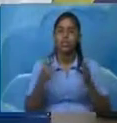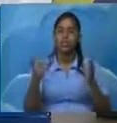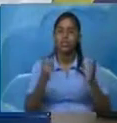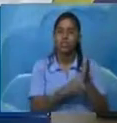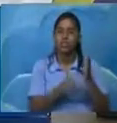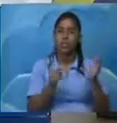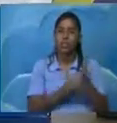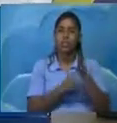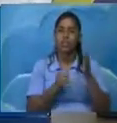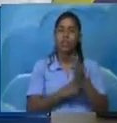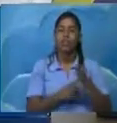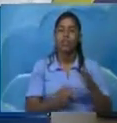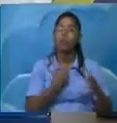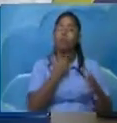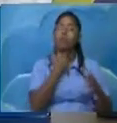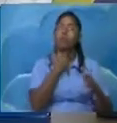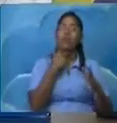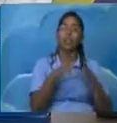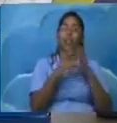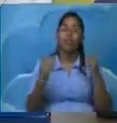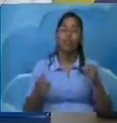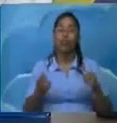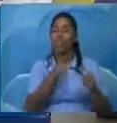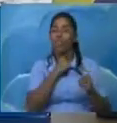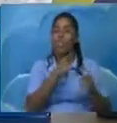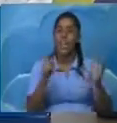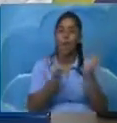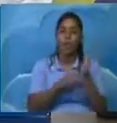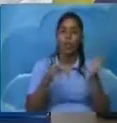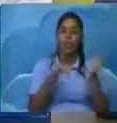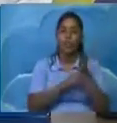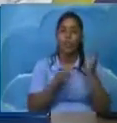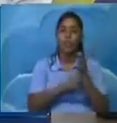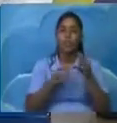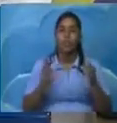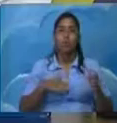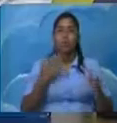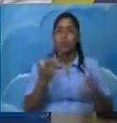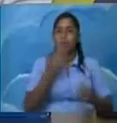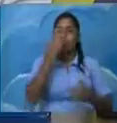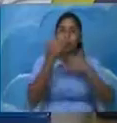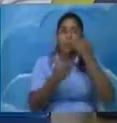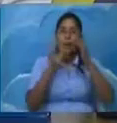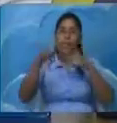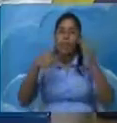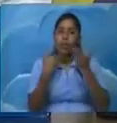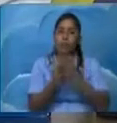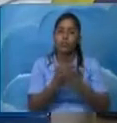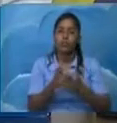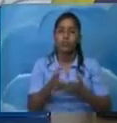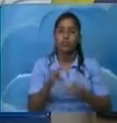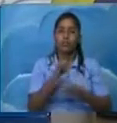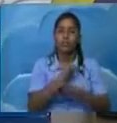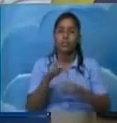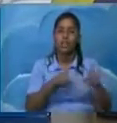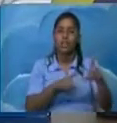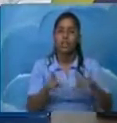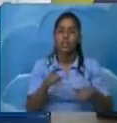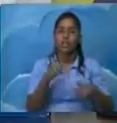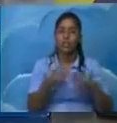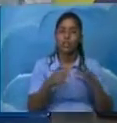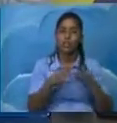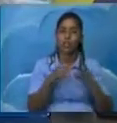ustedes apretando el cuello que no nos dejan respirar? ¿Hasta cuándo, mi hermano? Ya basta de esa